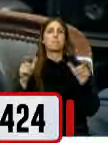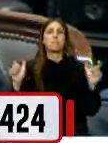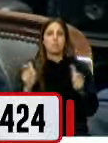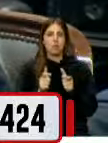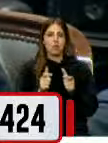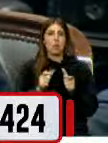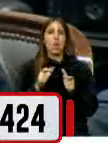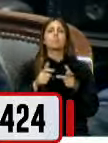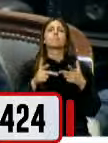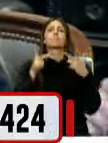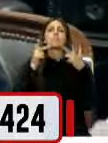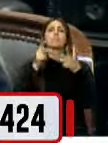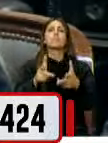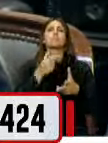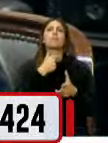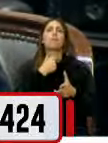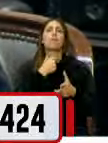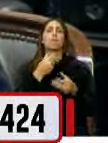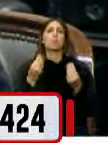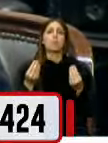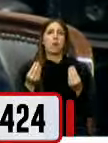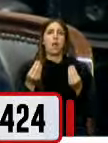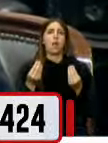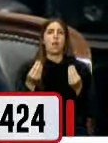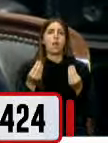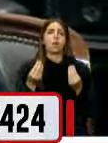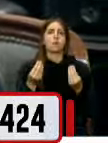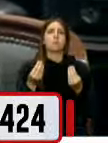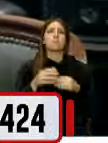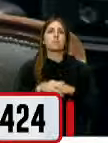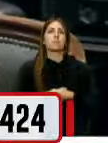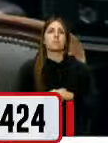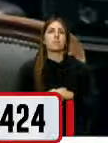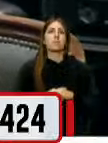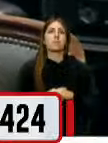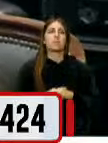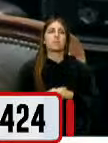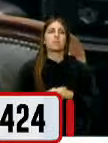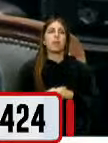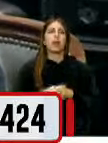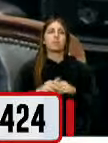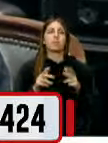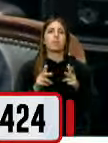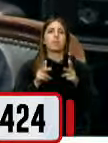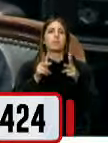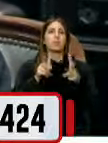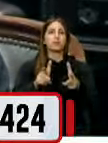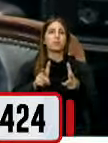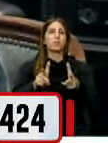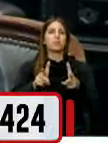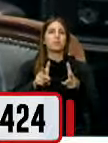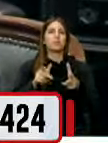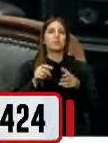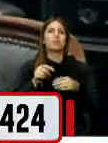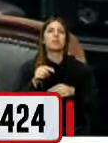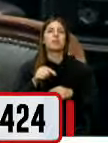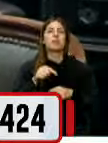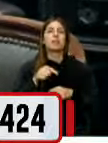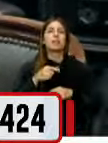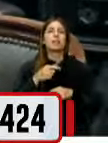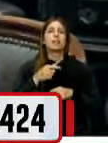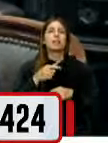no solamente es acompañada por la generación laboral. Hay que generar reactivación, coincido que no se habla, el gobierno no habla de producción, no, es una palabra no que no está dentro